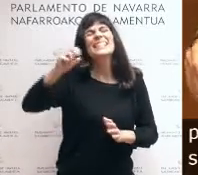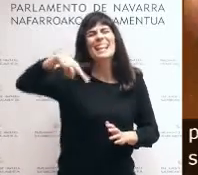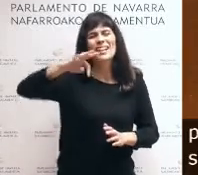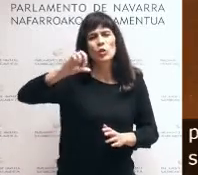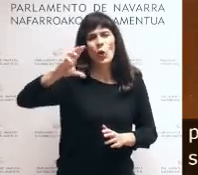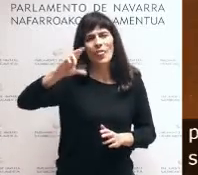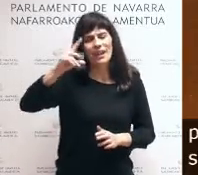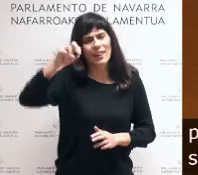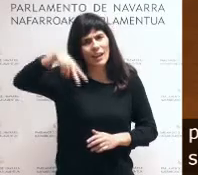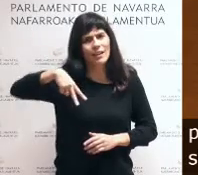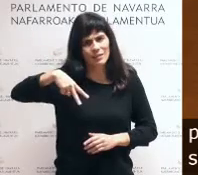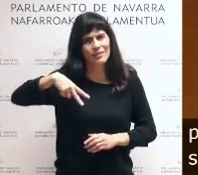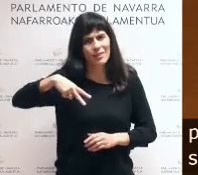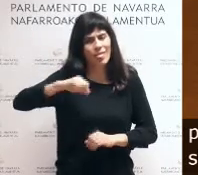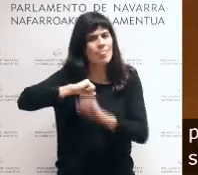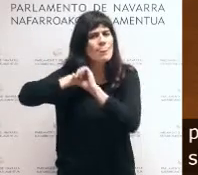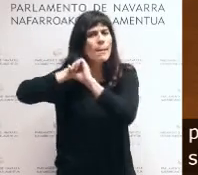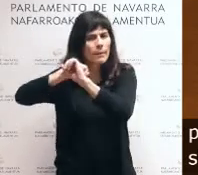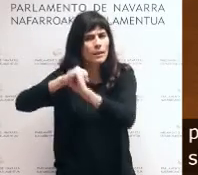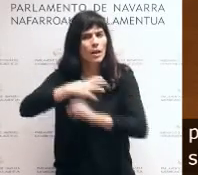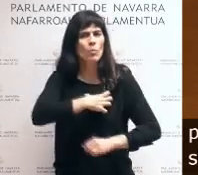ustedes? Pregúntenselo de verdad.